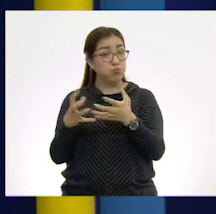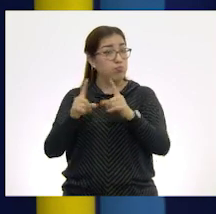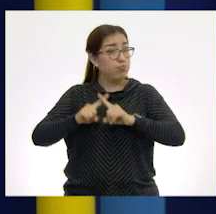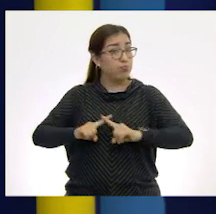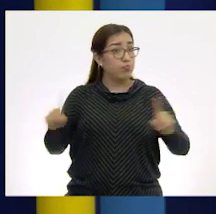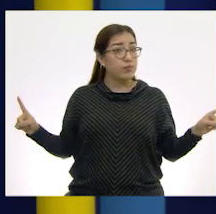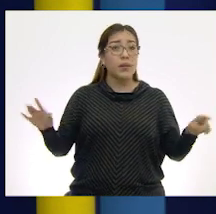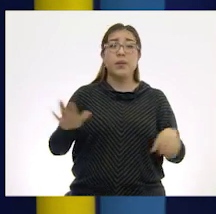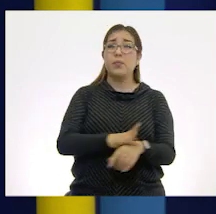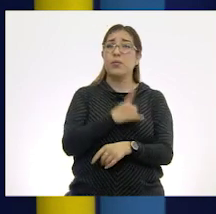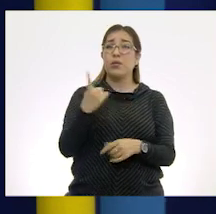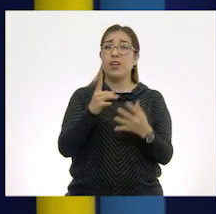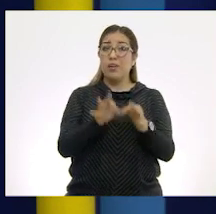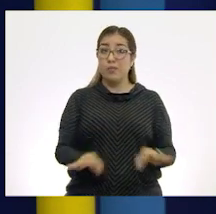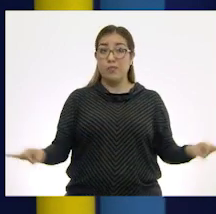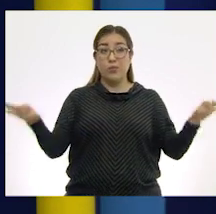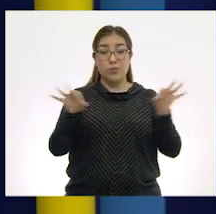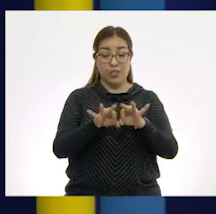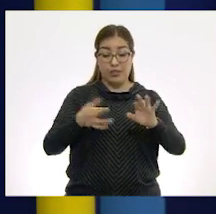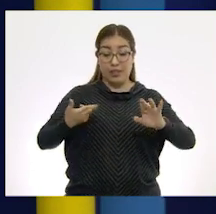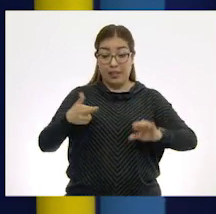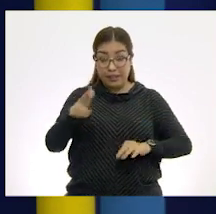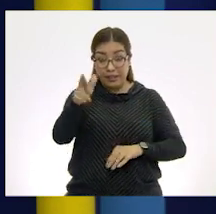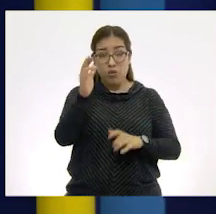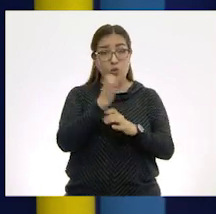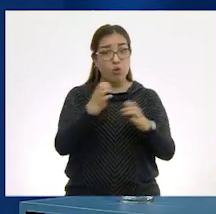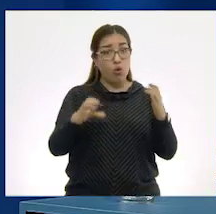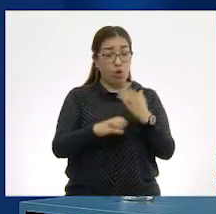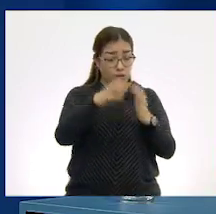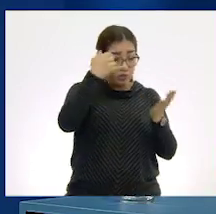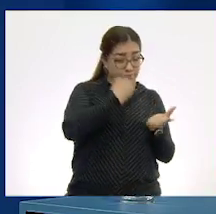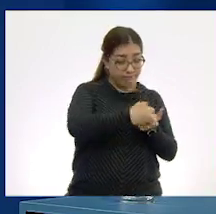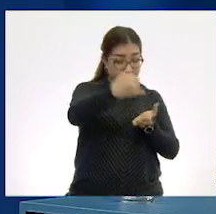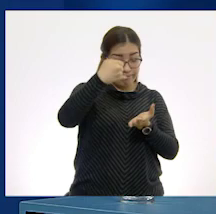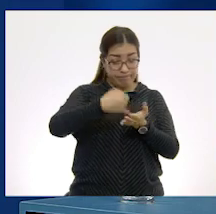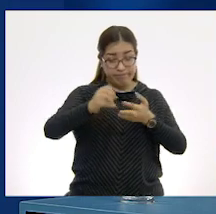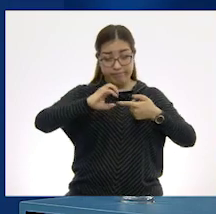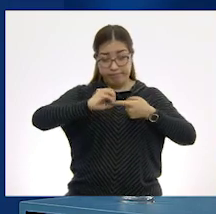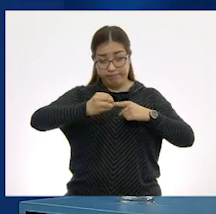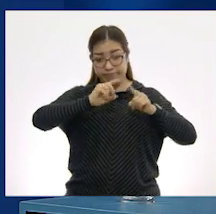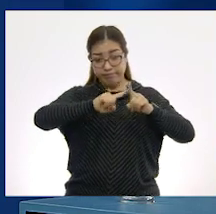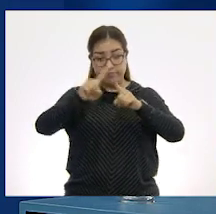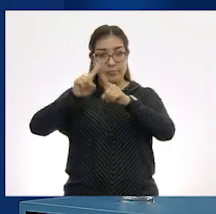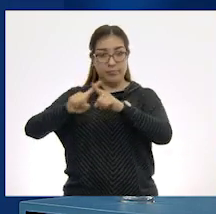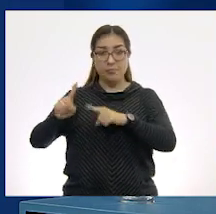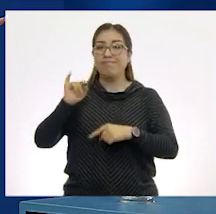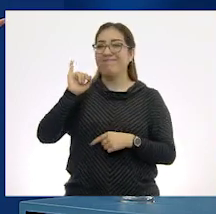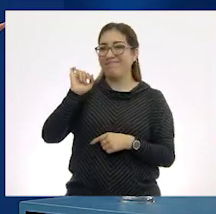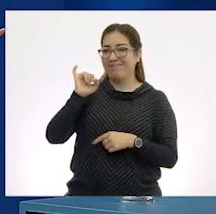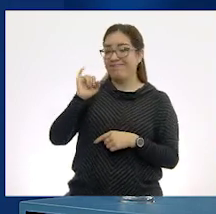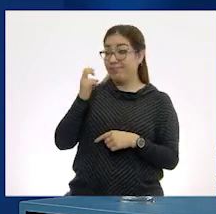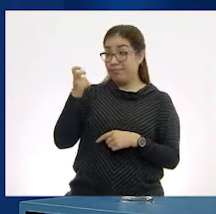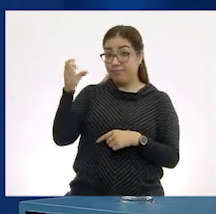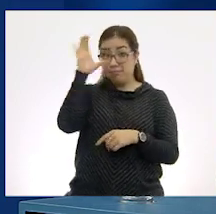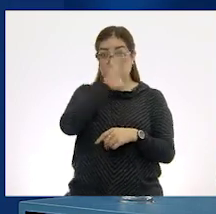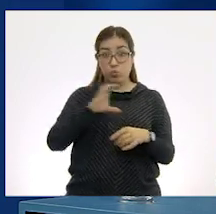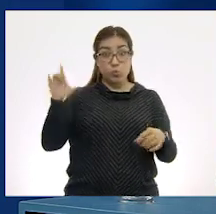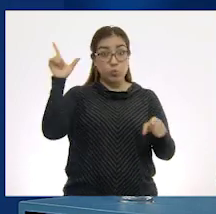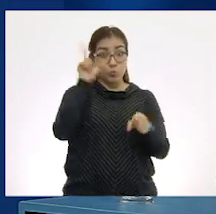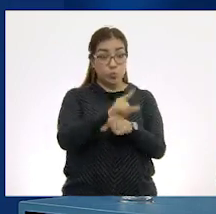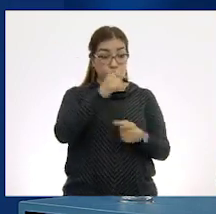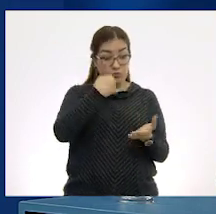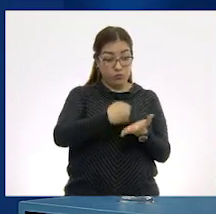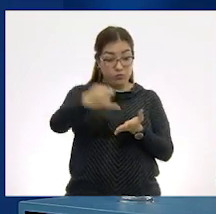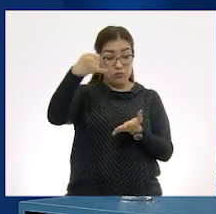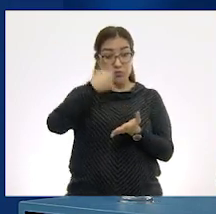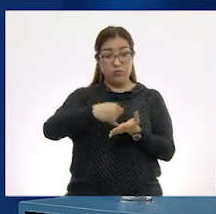ríos y su importancia para el cultivo de diferentes semillas. Así es. Esta fascinante civilización agrícola del